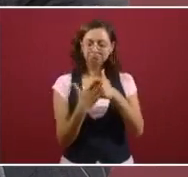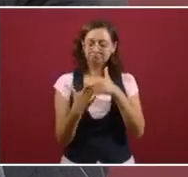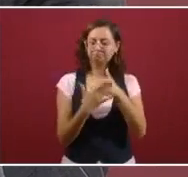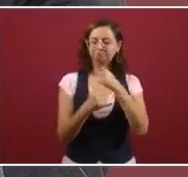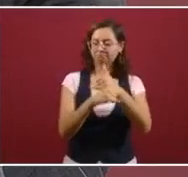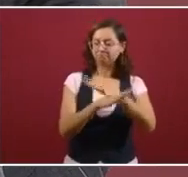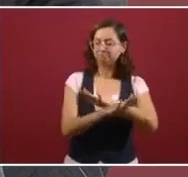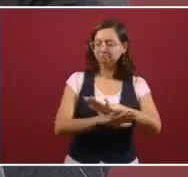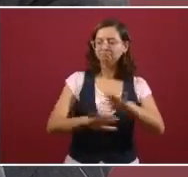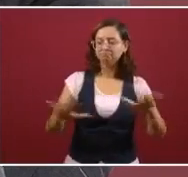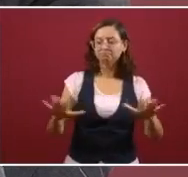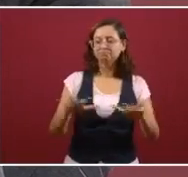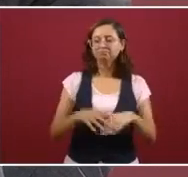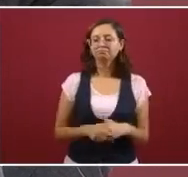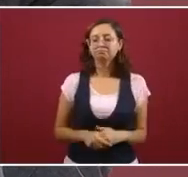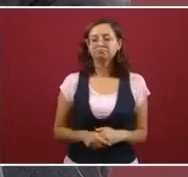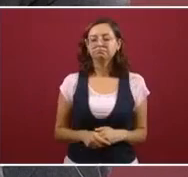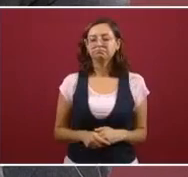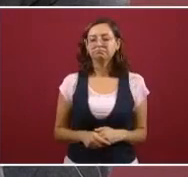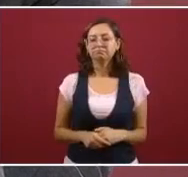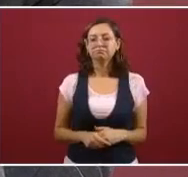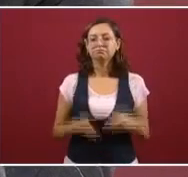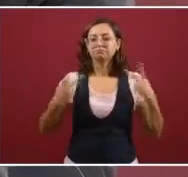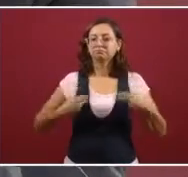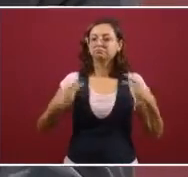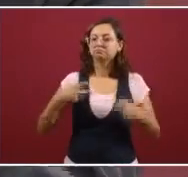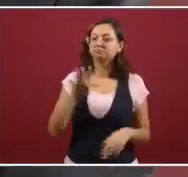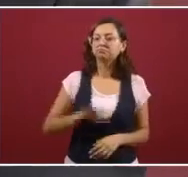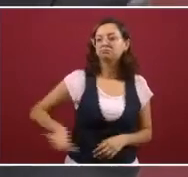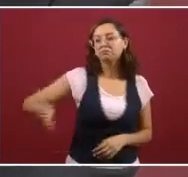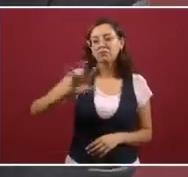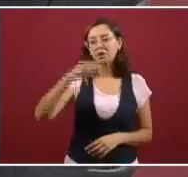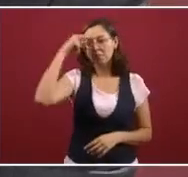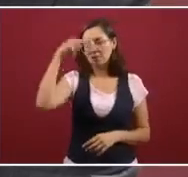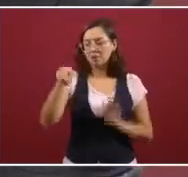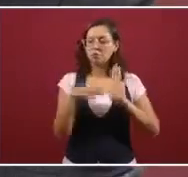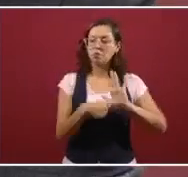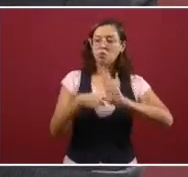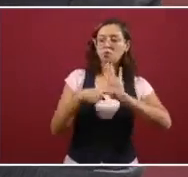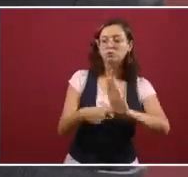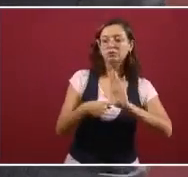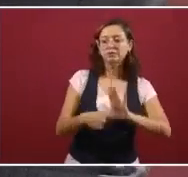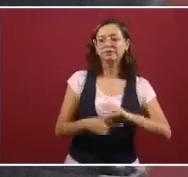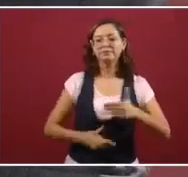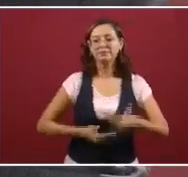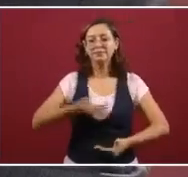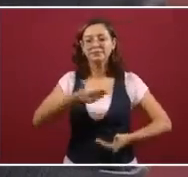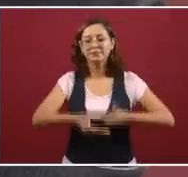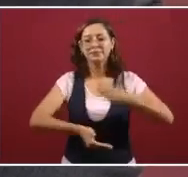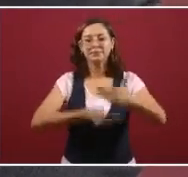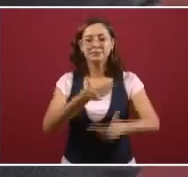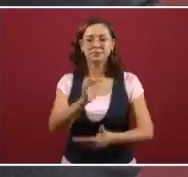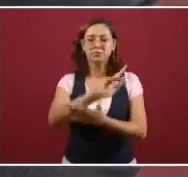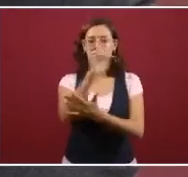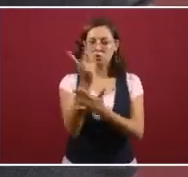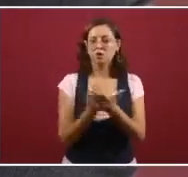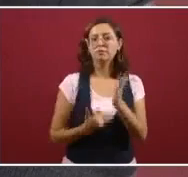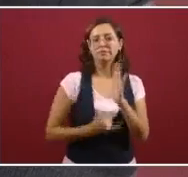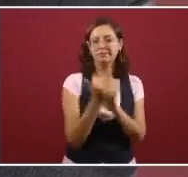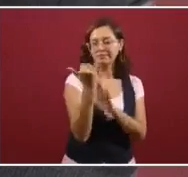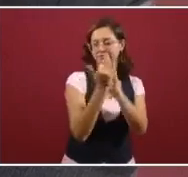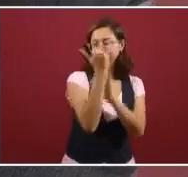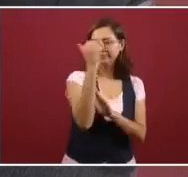para informarle al pueblo de México sobre cómo vamos en el programa de